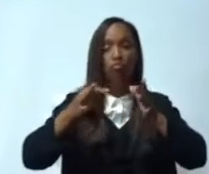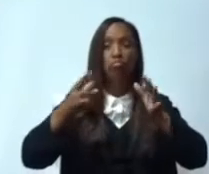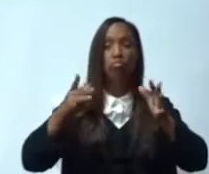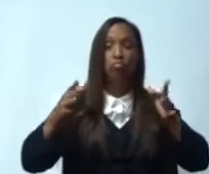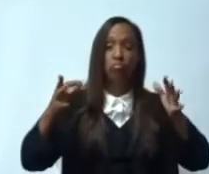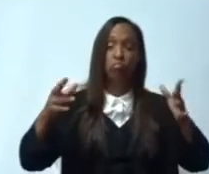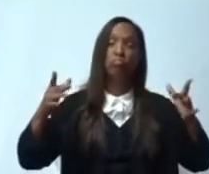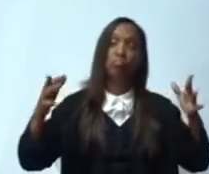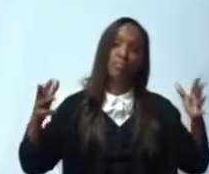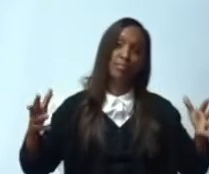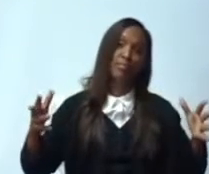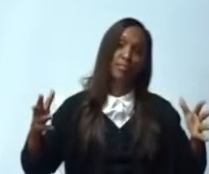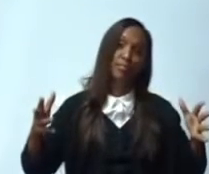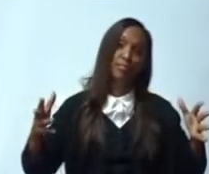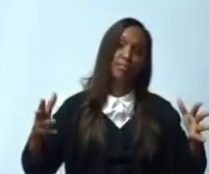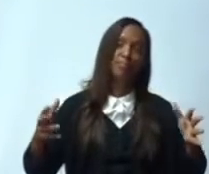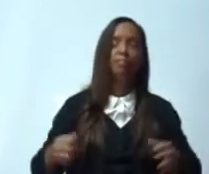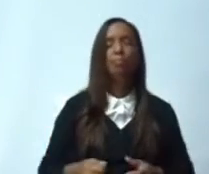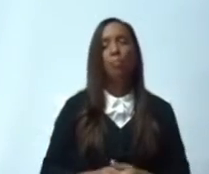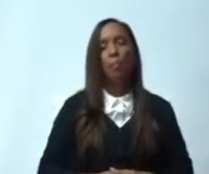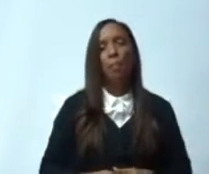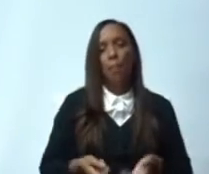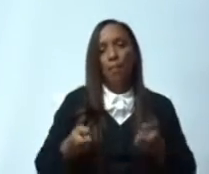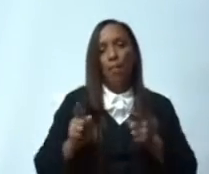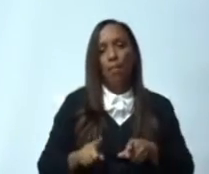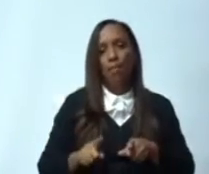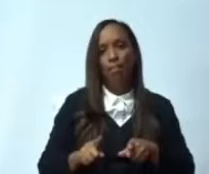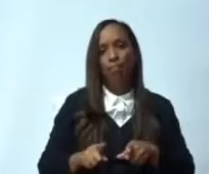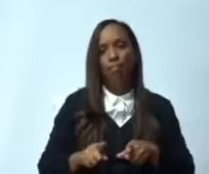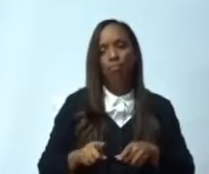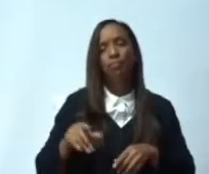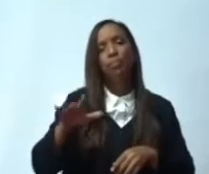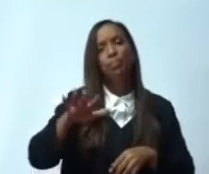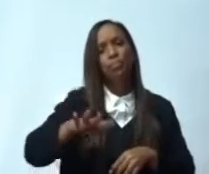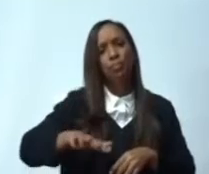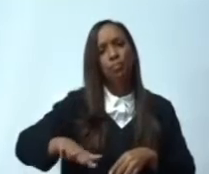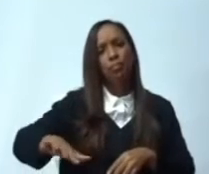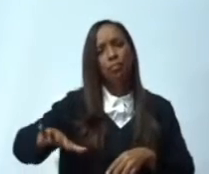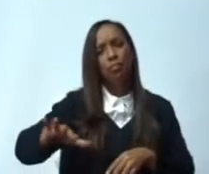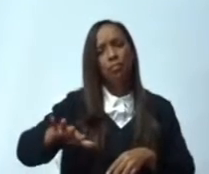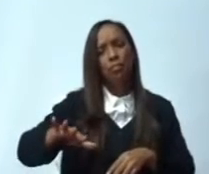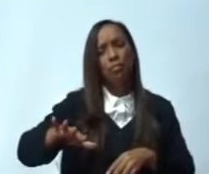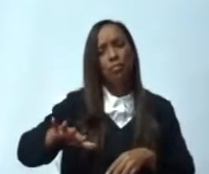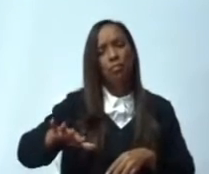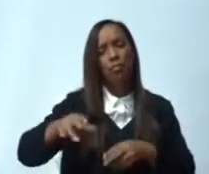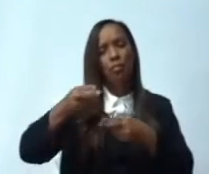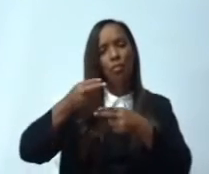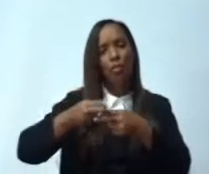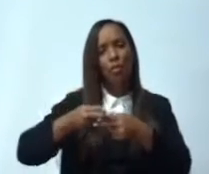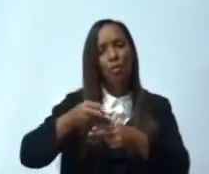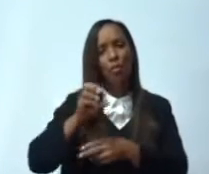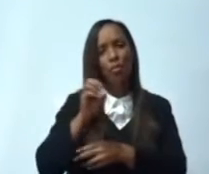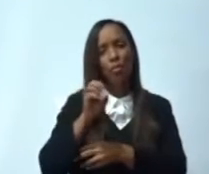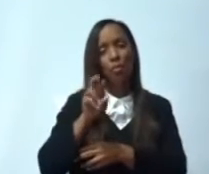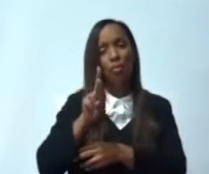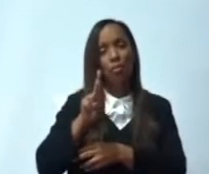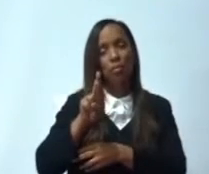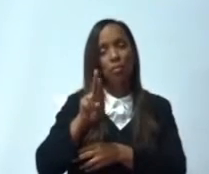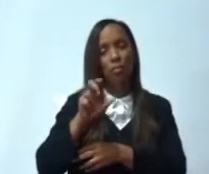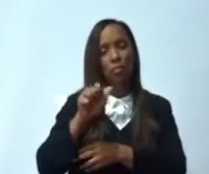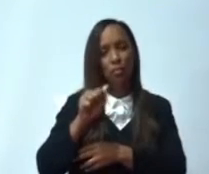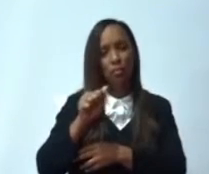que, aparte de estar cerca del desarrollo turístico, también está cerca de la